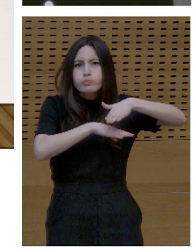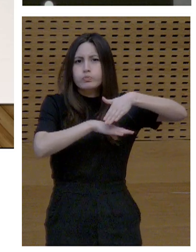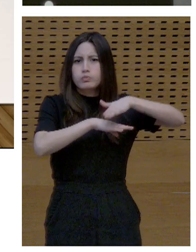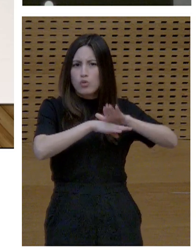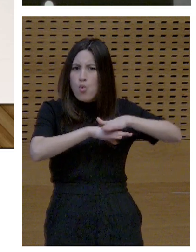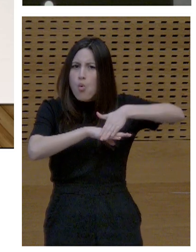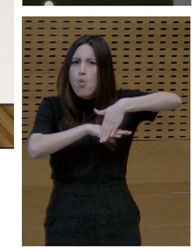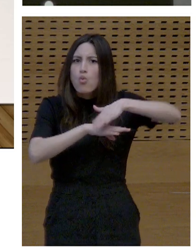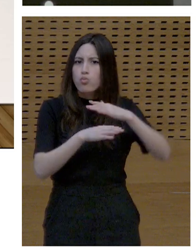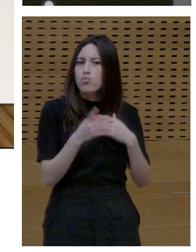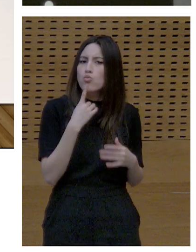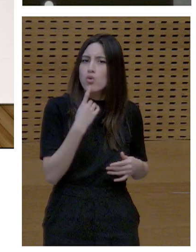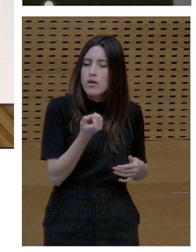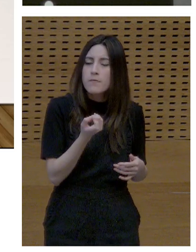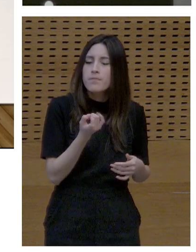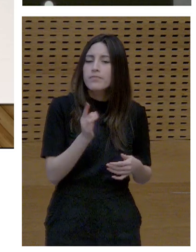otro síntoma